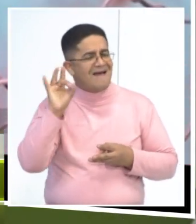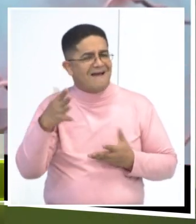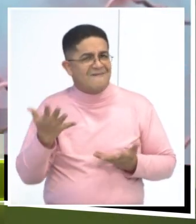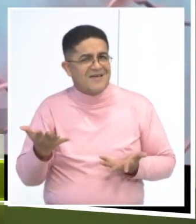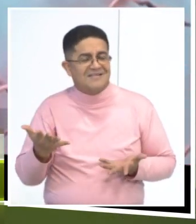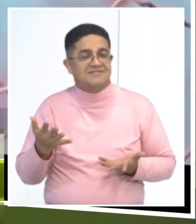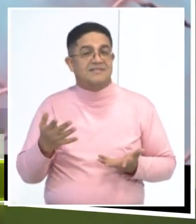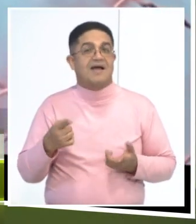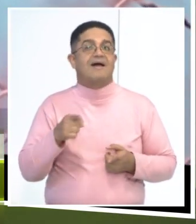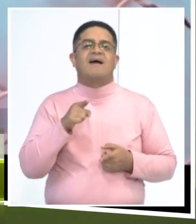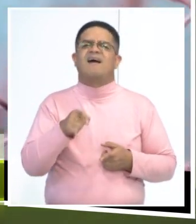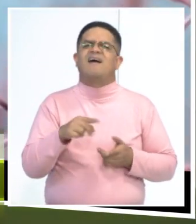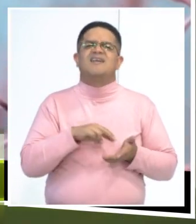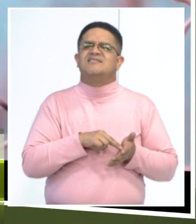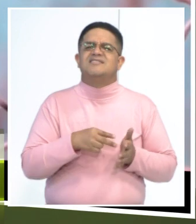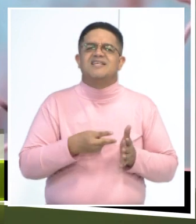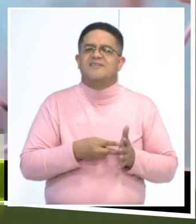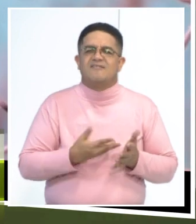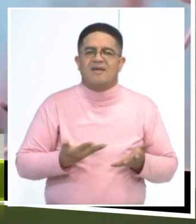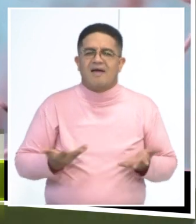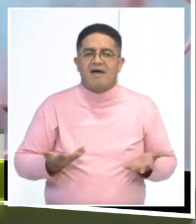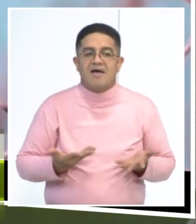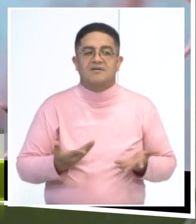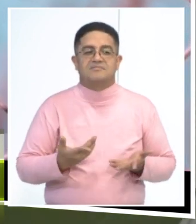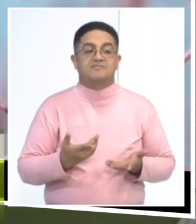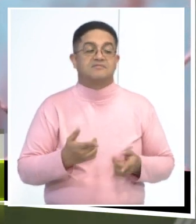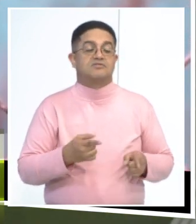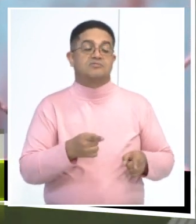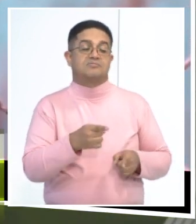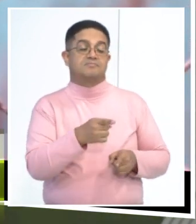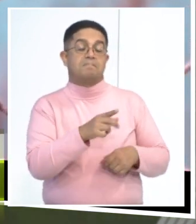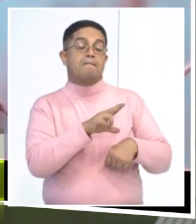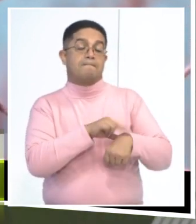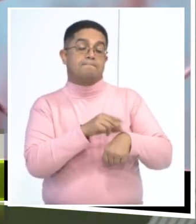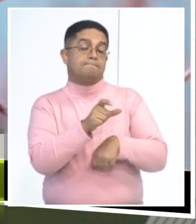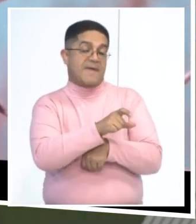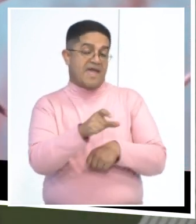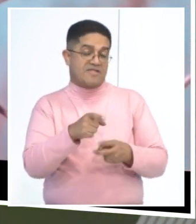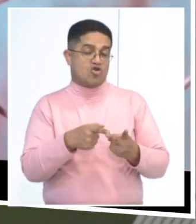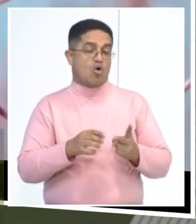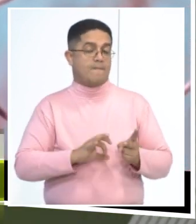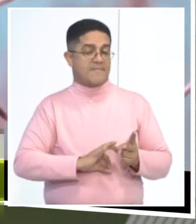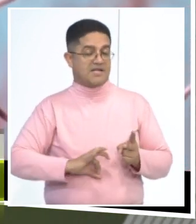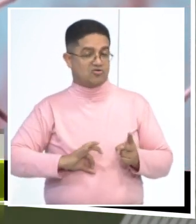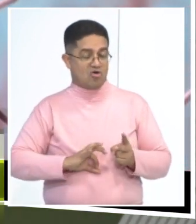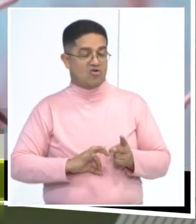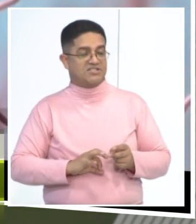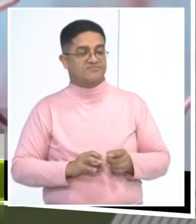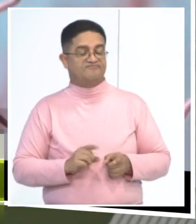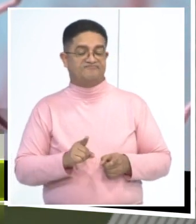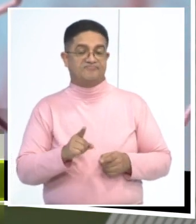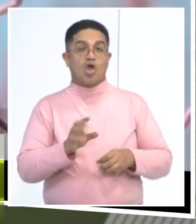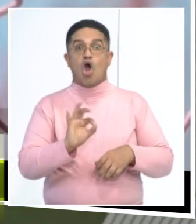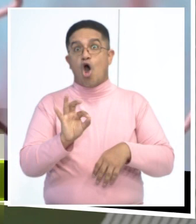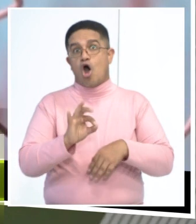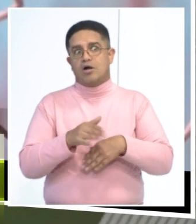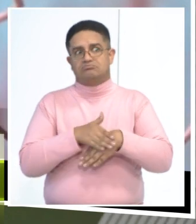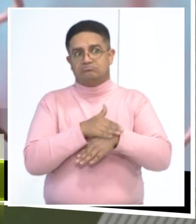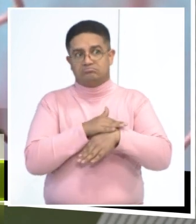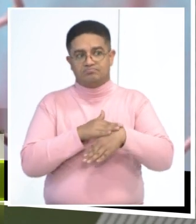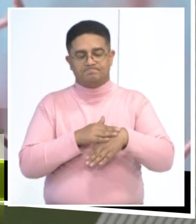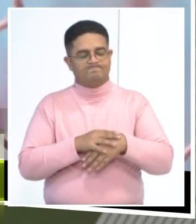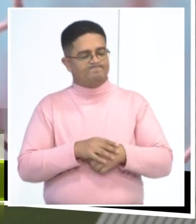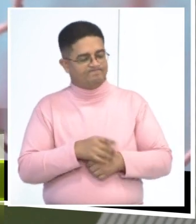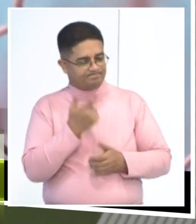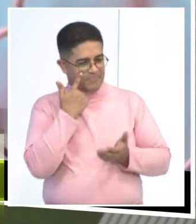Todo esto, al fin y al cabo, los gastroenterólogos, los neurólogos, remiten, los dermatólogos,